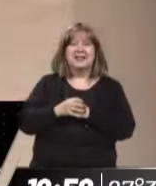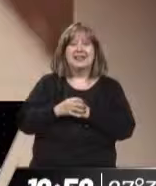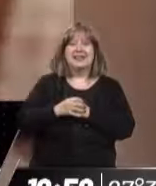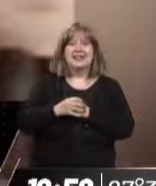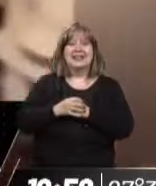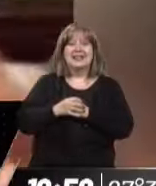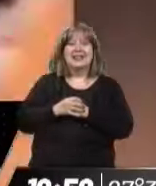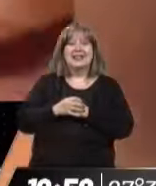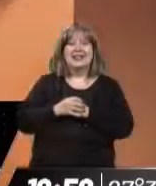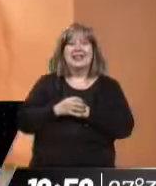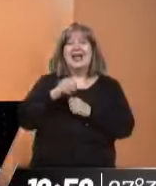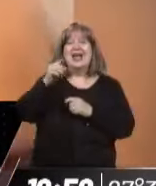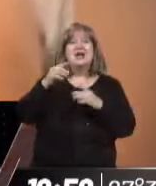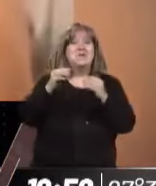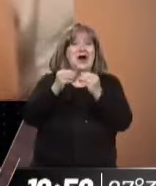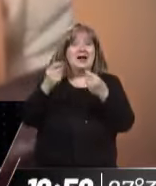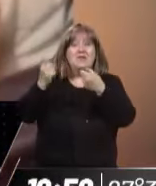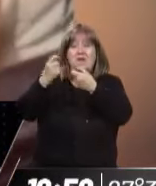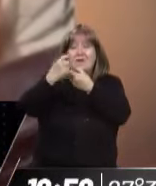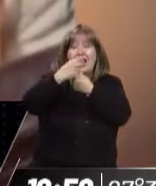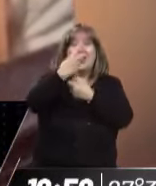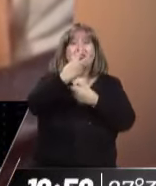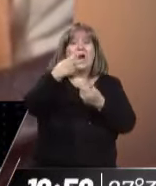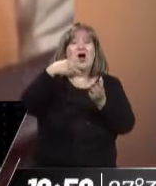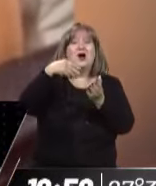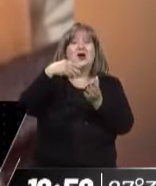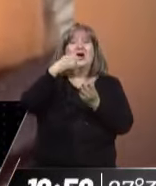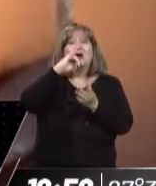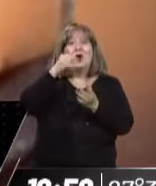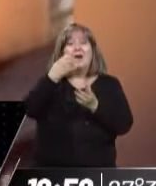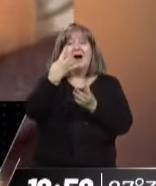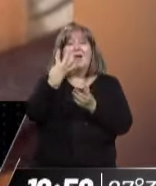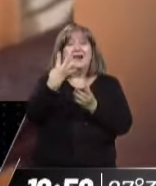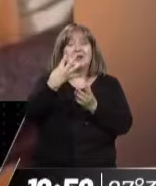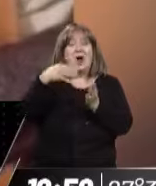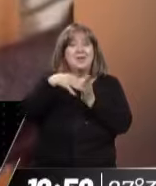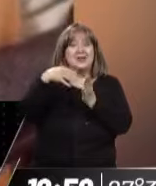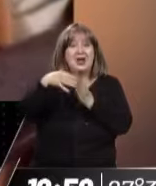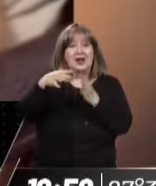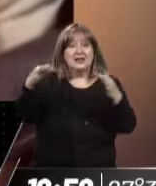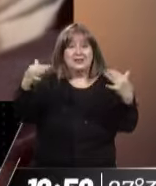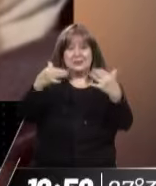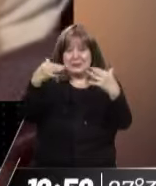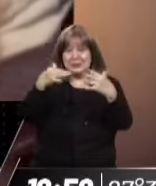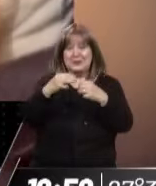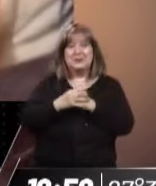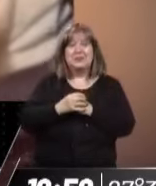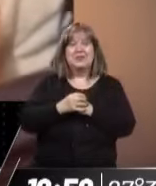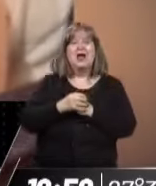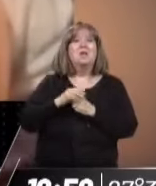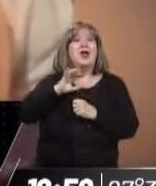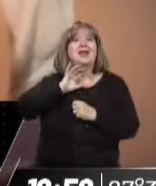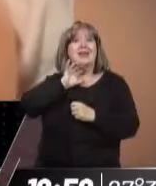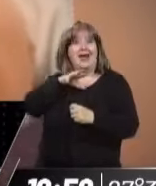2,4 millones de reproducciones. 2,4 millones de reproducciones de video. Y la verdad es que este nieto lo